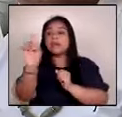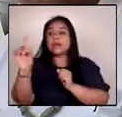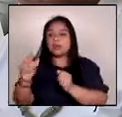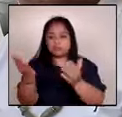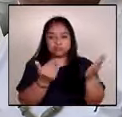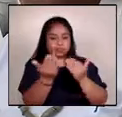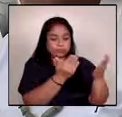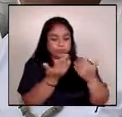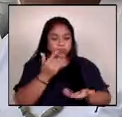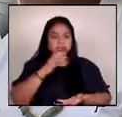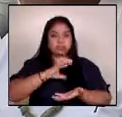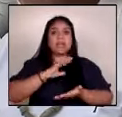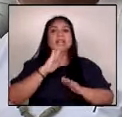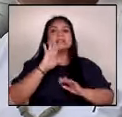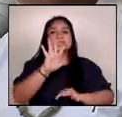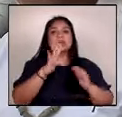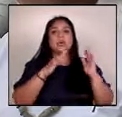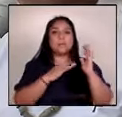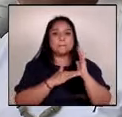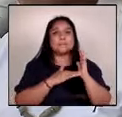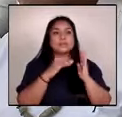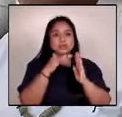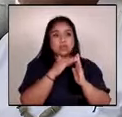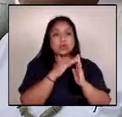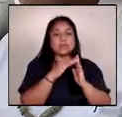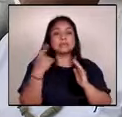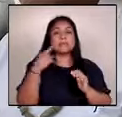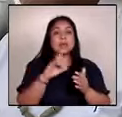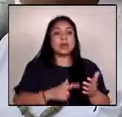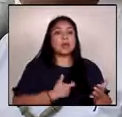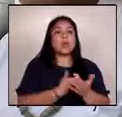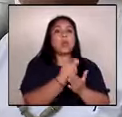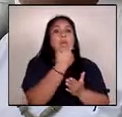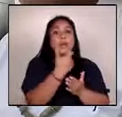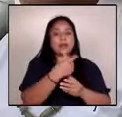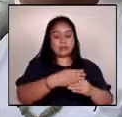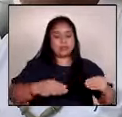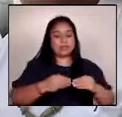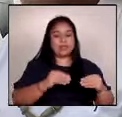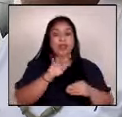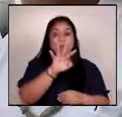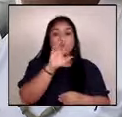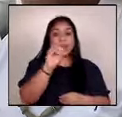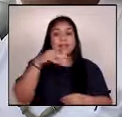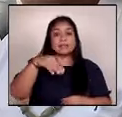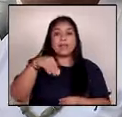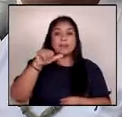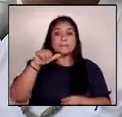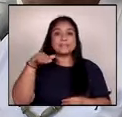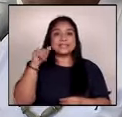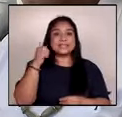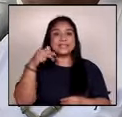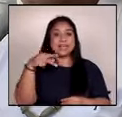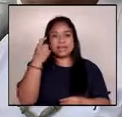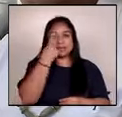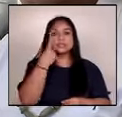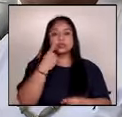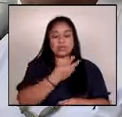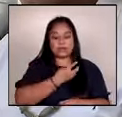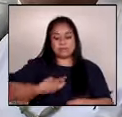total juntan 5 millones 100 mil quetzales y era para la compra de un terreno de 40 manzanas donde el expresidente Yamatei iba a hacer la